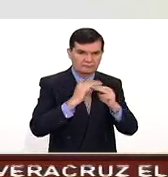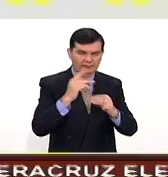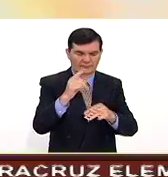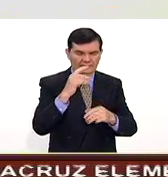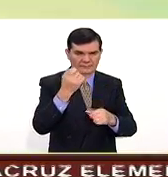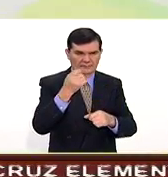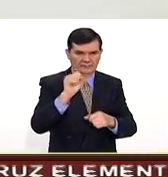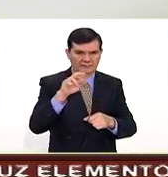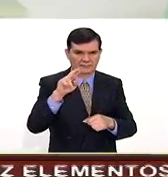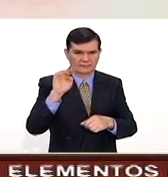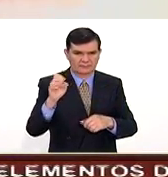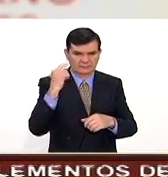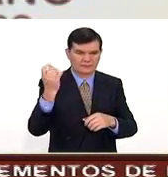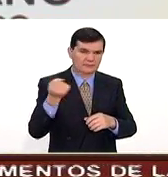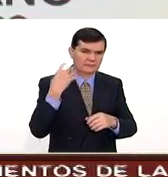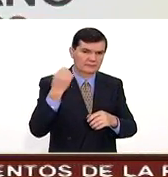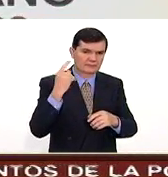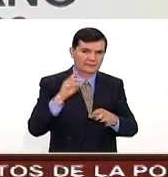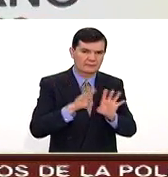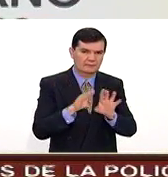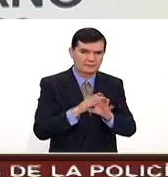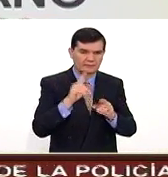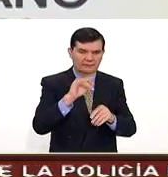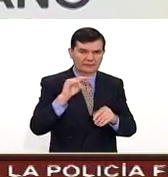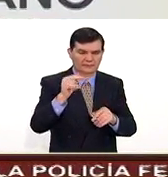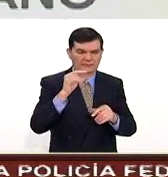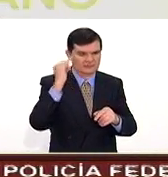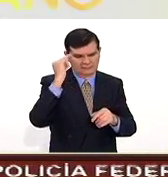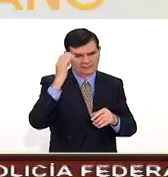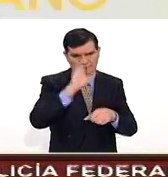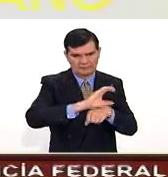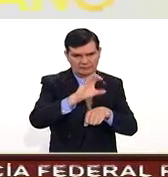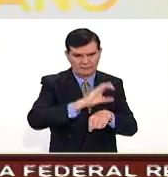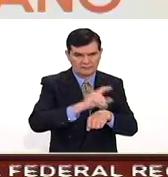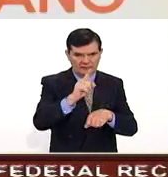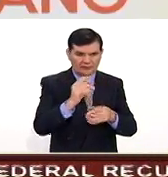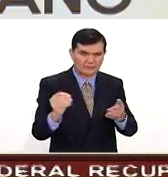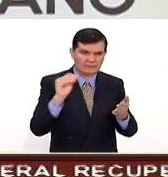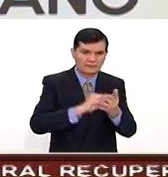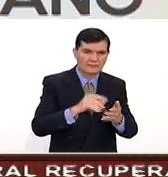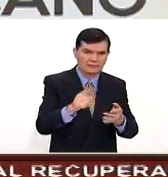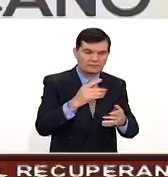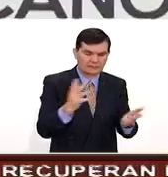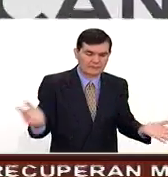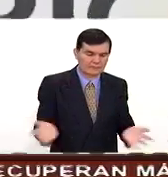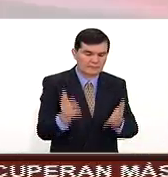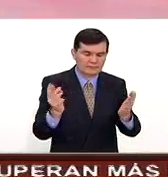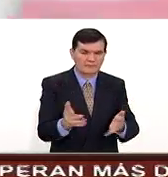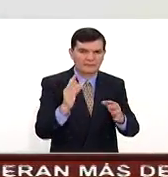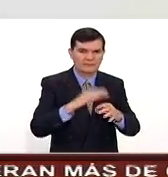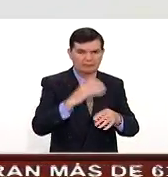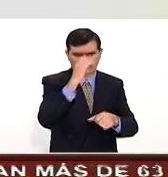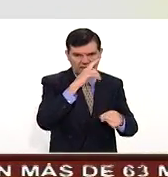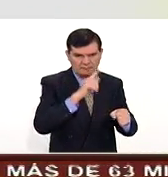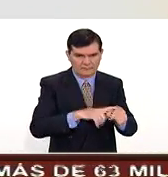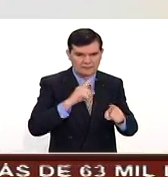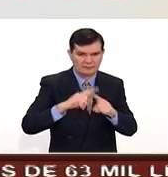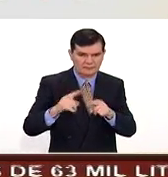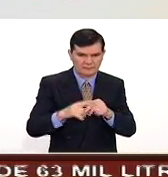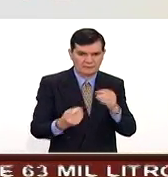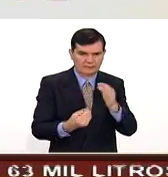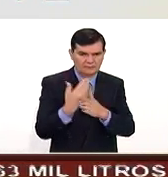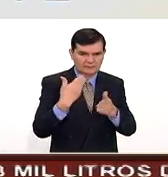Exteriores de la Conferencia Iberoamericana en Cartagena de Indias, en Colombia, fomentará la educación, la cultura, la